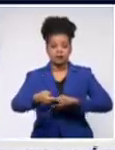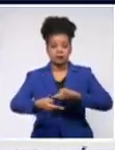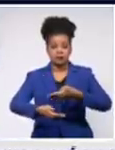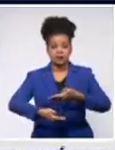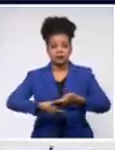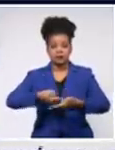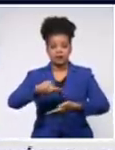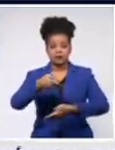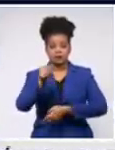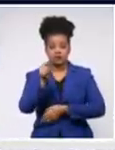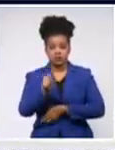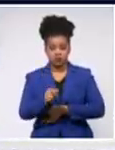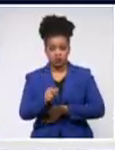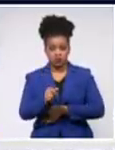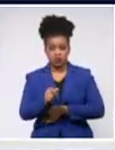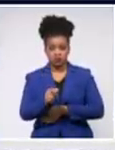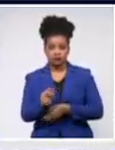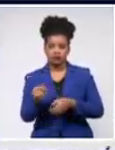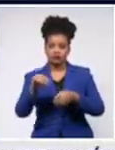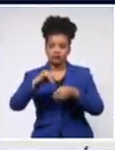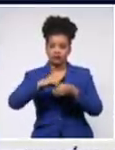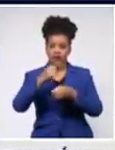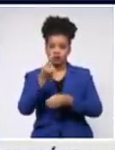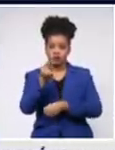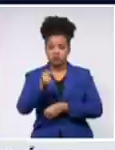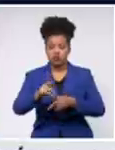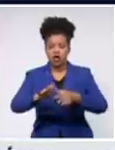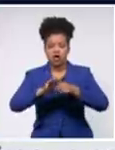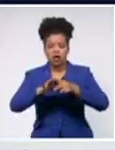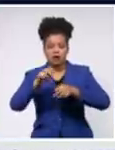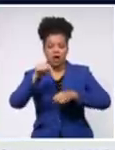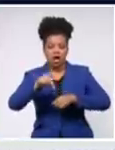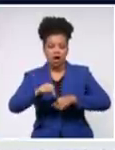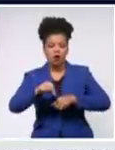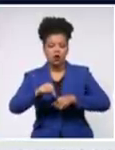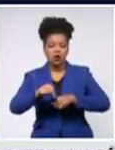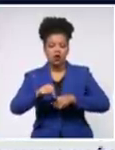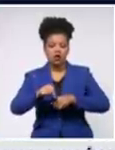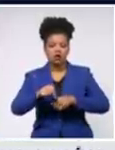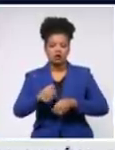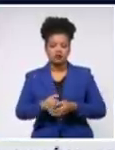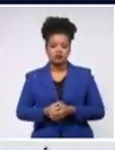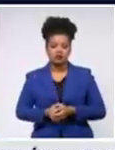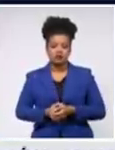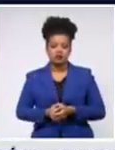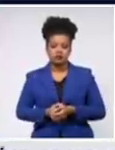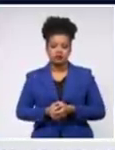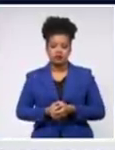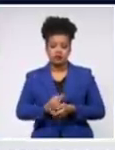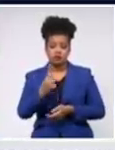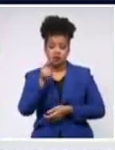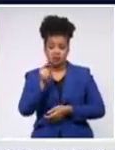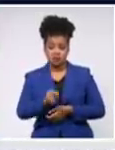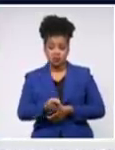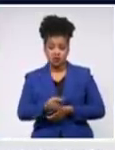se incorpora una paciente grave al estado, o sea, una paciente confirmada al estado de